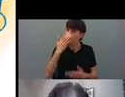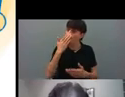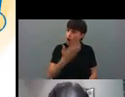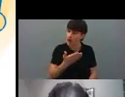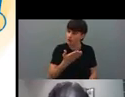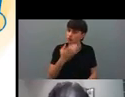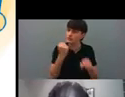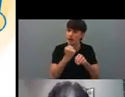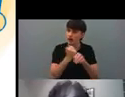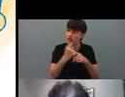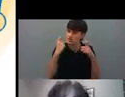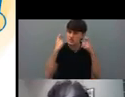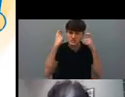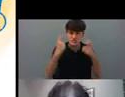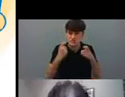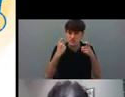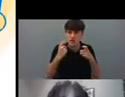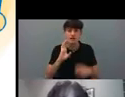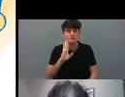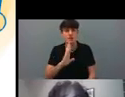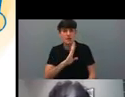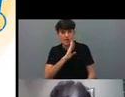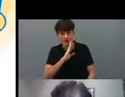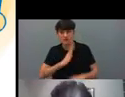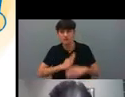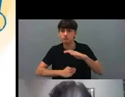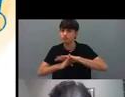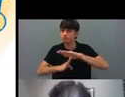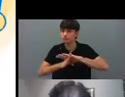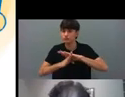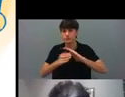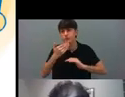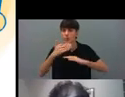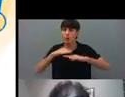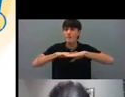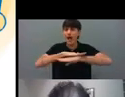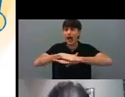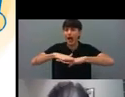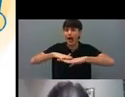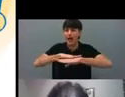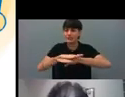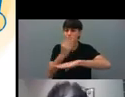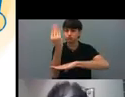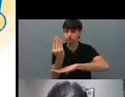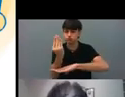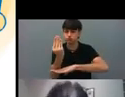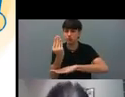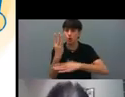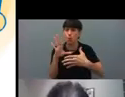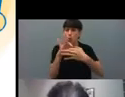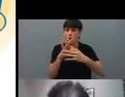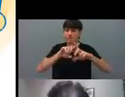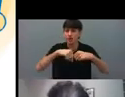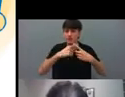madre siempre ha sido y sigue siendo la piedra angular de la unión familiar. Cuando Silvia llegó a